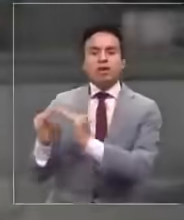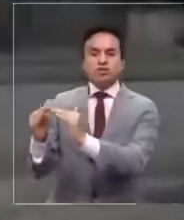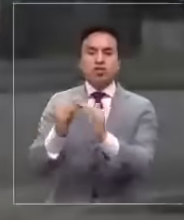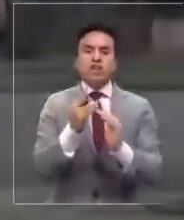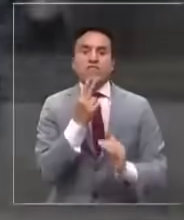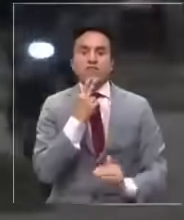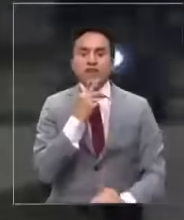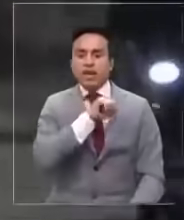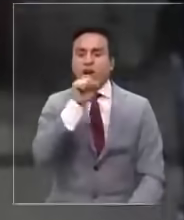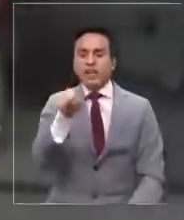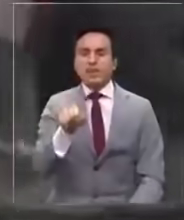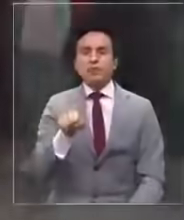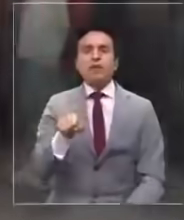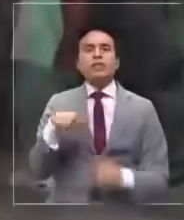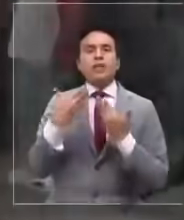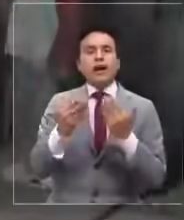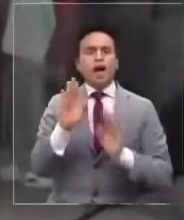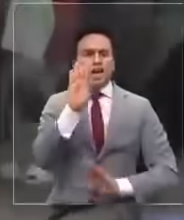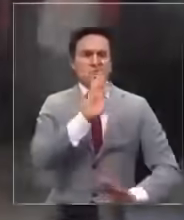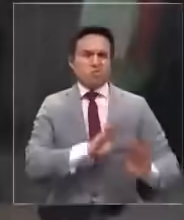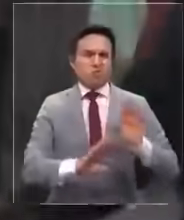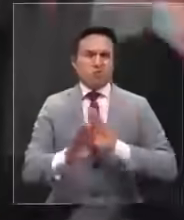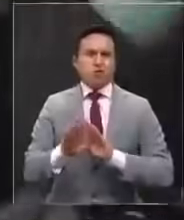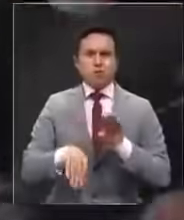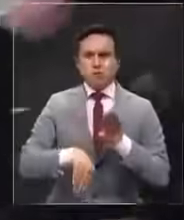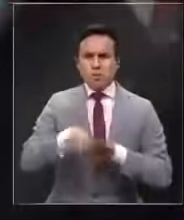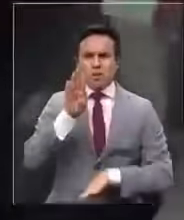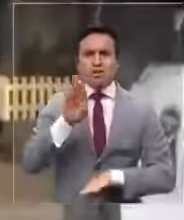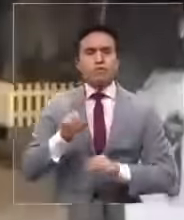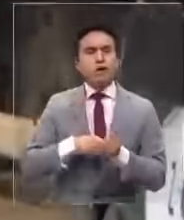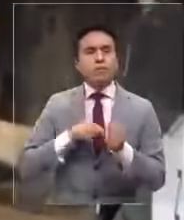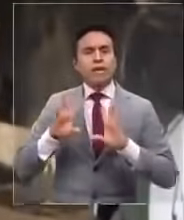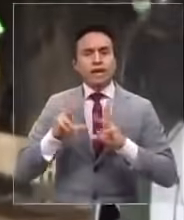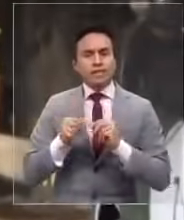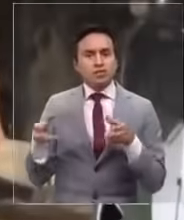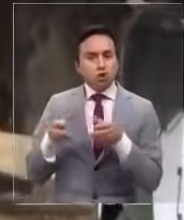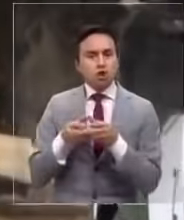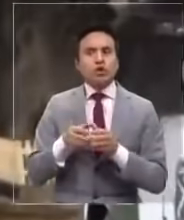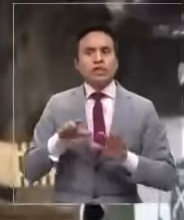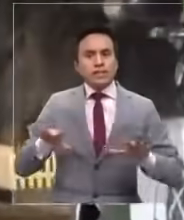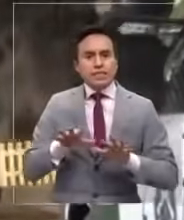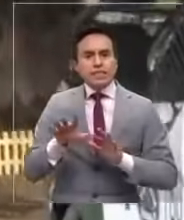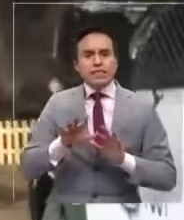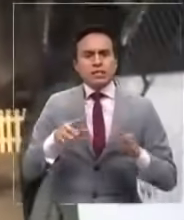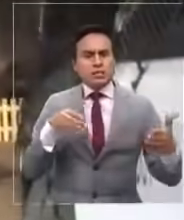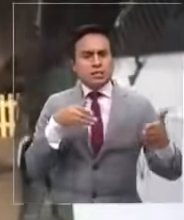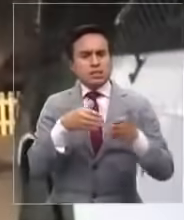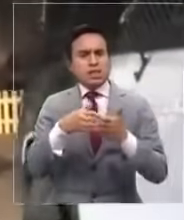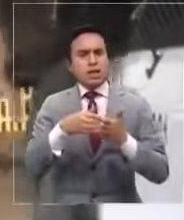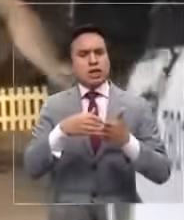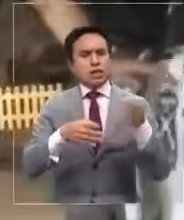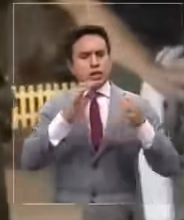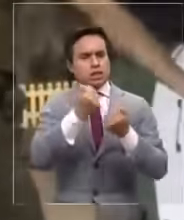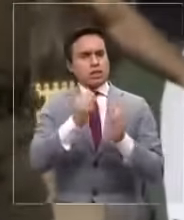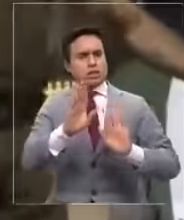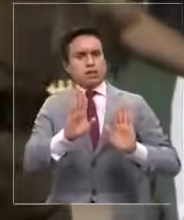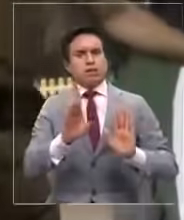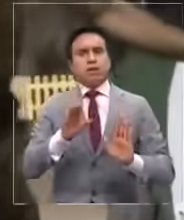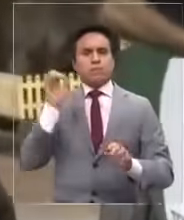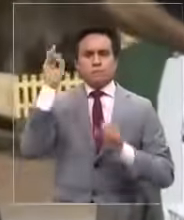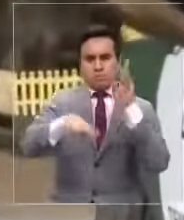en que viven. Allí les entregan refugio y en muchos casos sus familiares y cercanos intentan impedir el actuar de la justicia